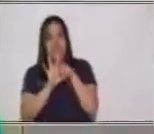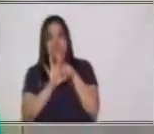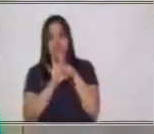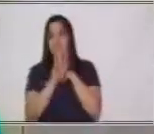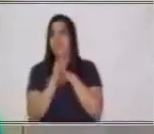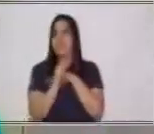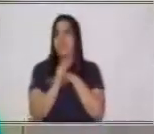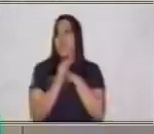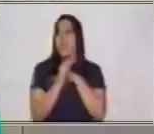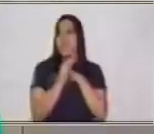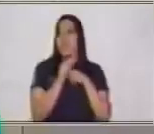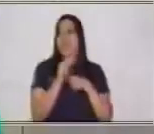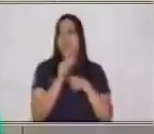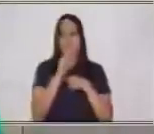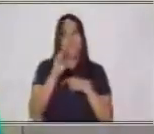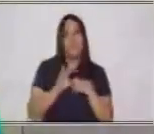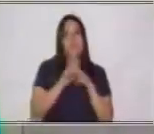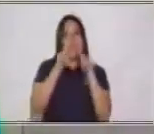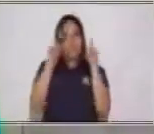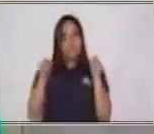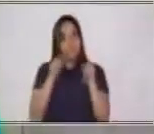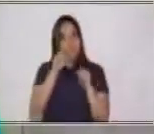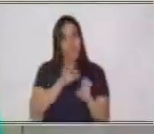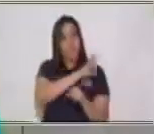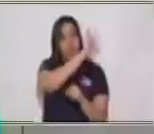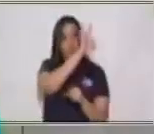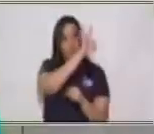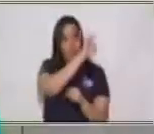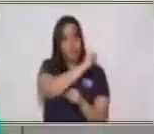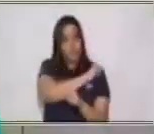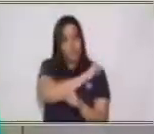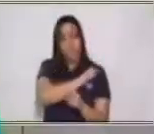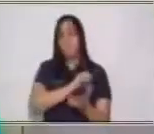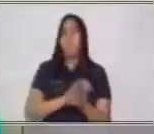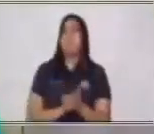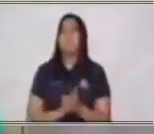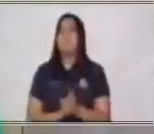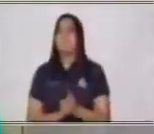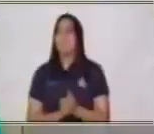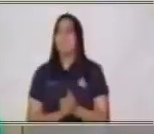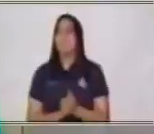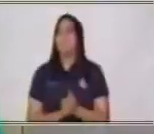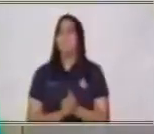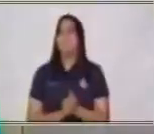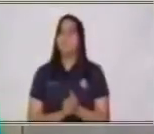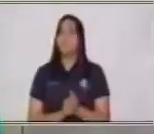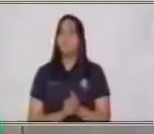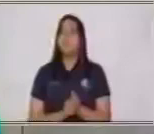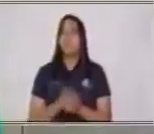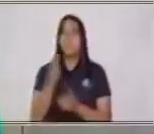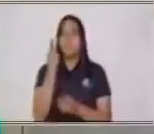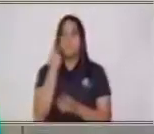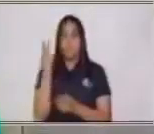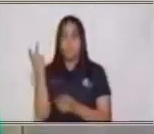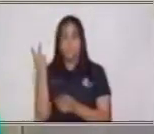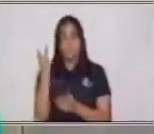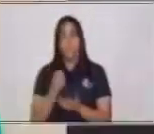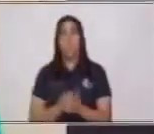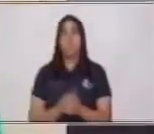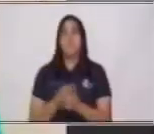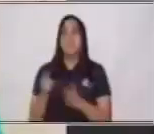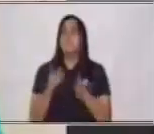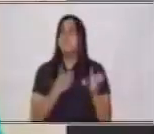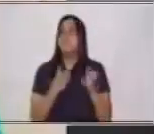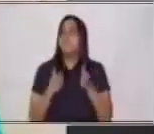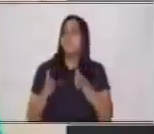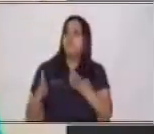3y elevado al cubo. Ahora, vamos entonces a colocar